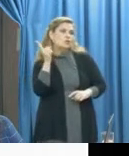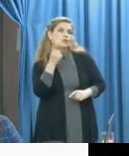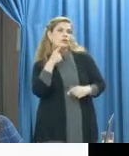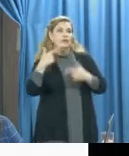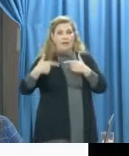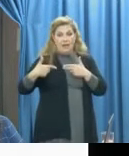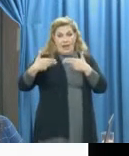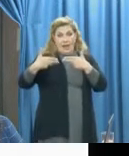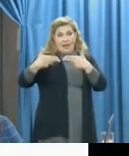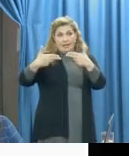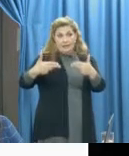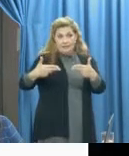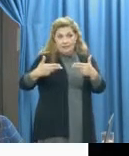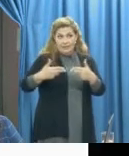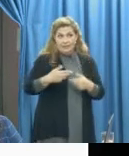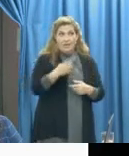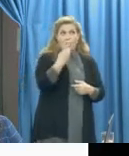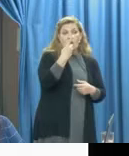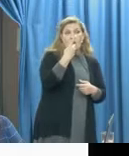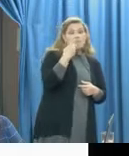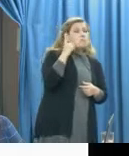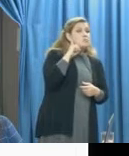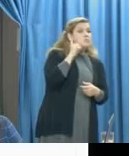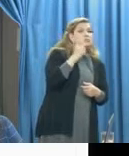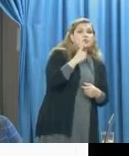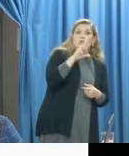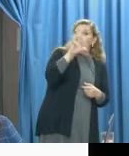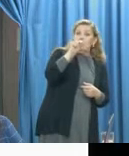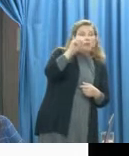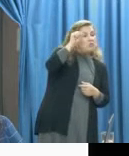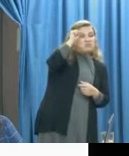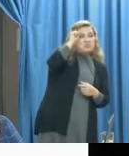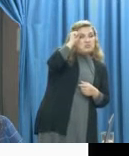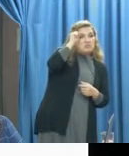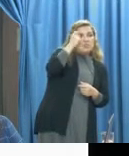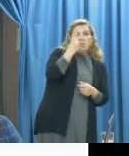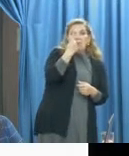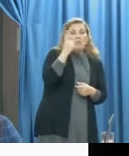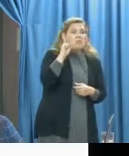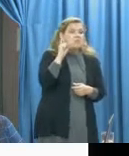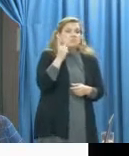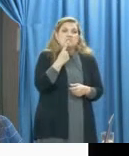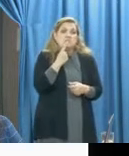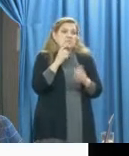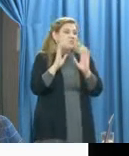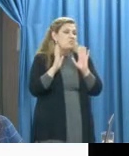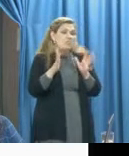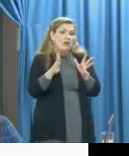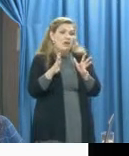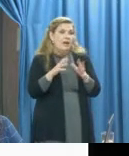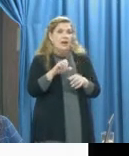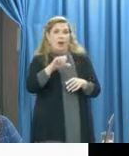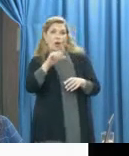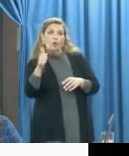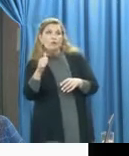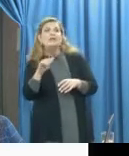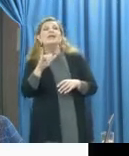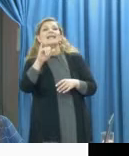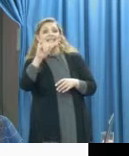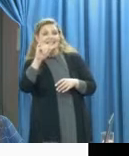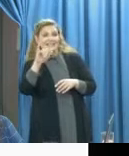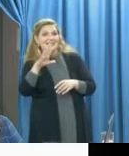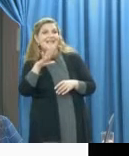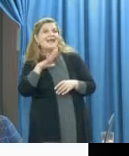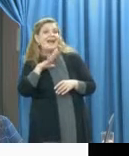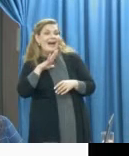que no es lo mismo una sordera aislada, no sindrómica, donde el único factor es la audición, a una sordera